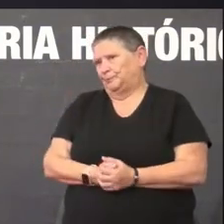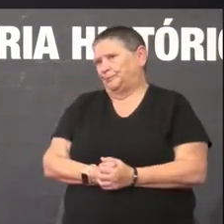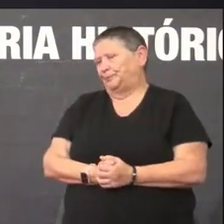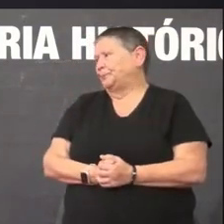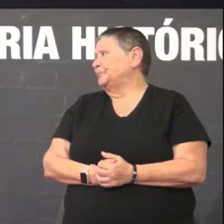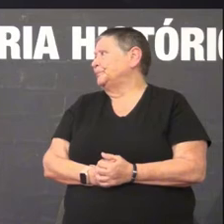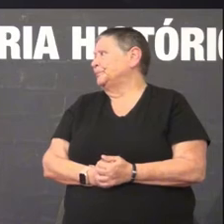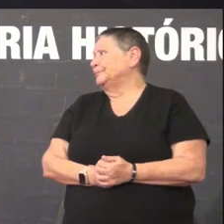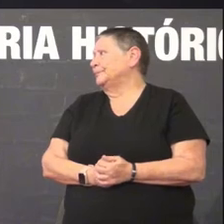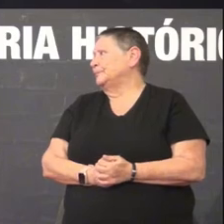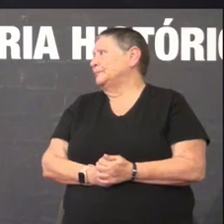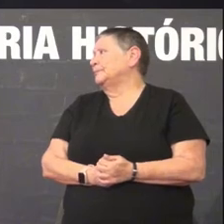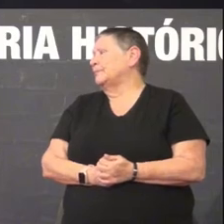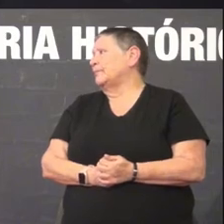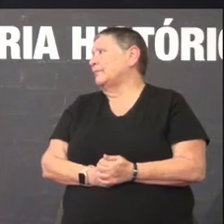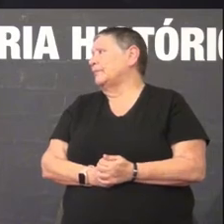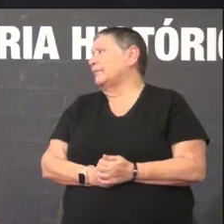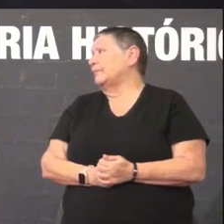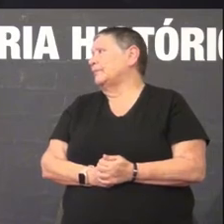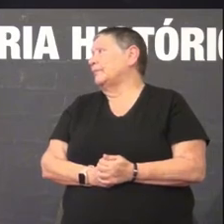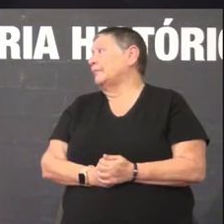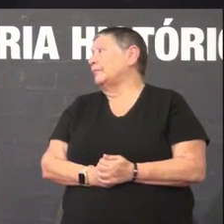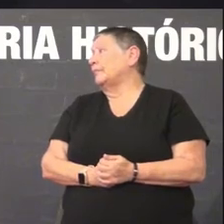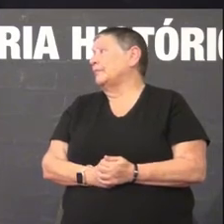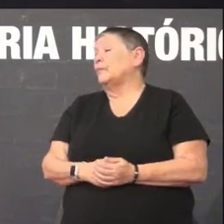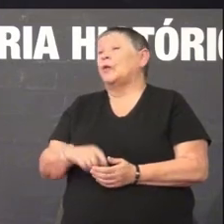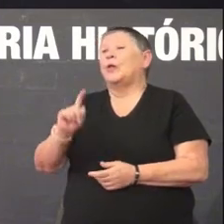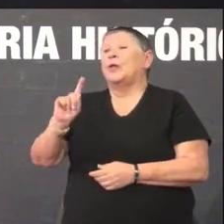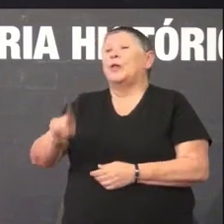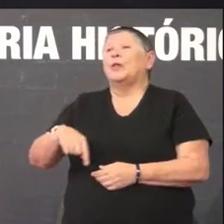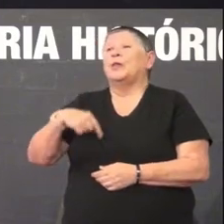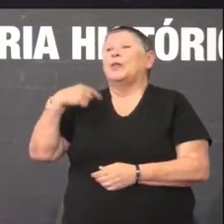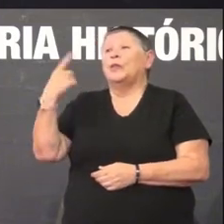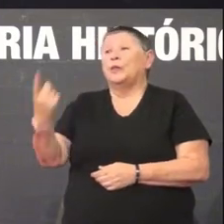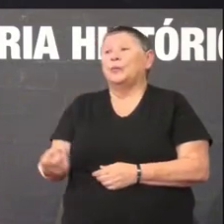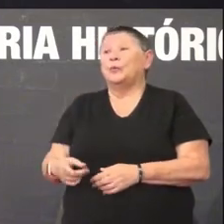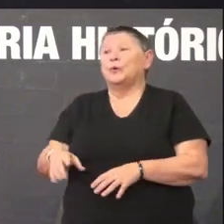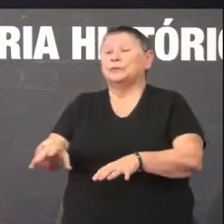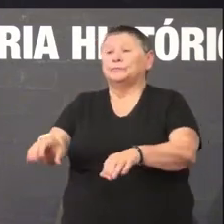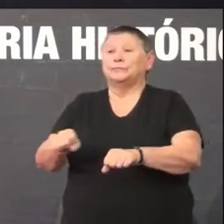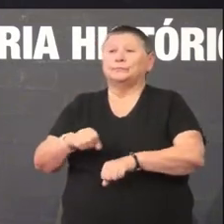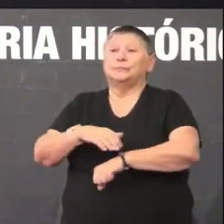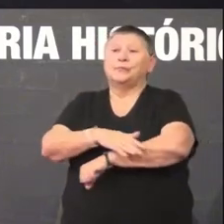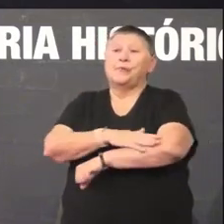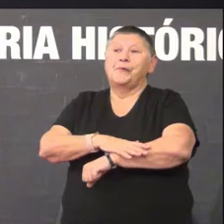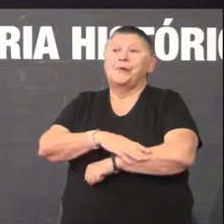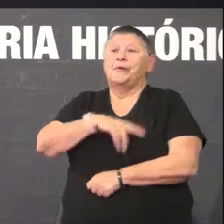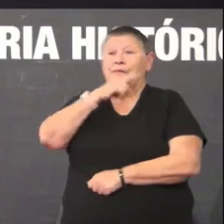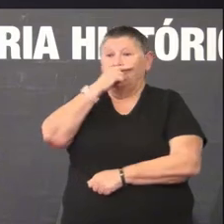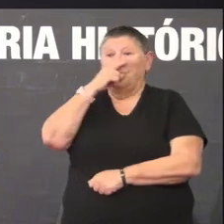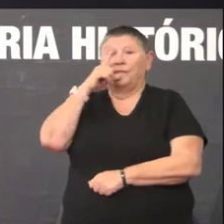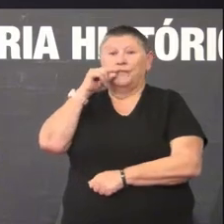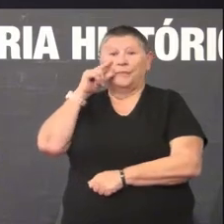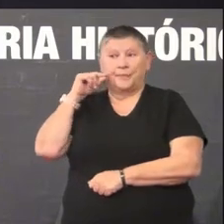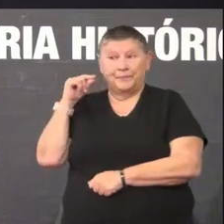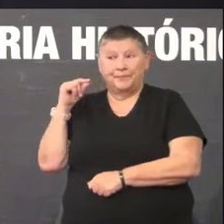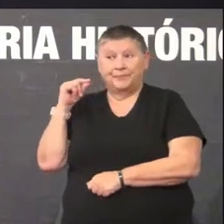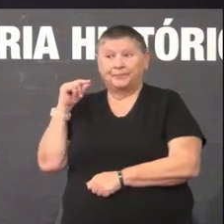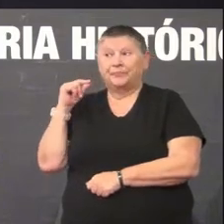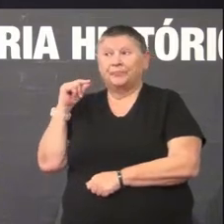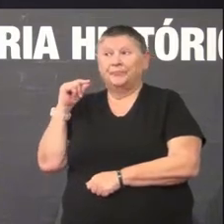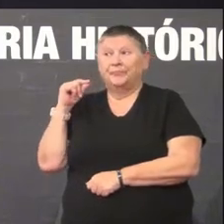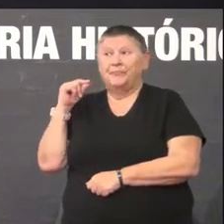centrarnos en estas cosas. Luego llega el gobierno de Felipe González. El gobierno de Felipe